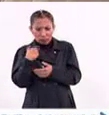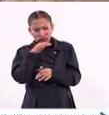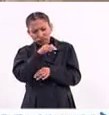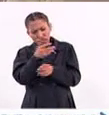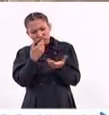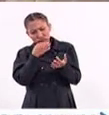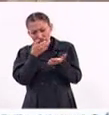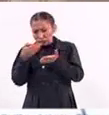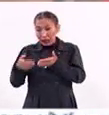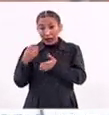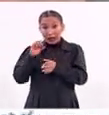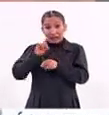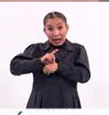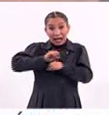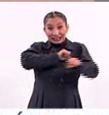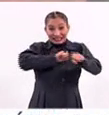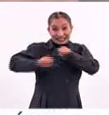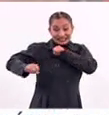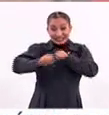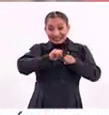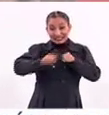me dieron a conocer el día del sismo de